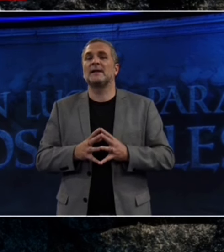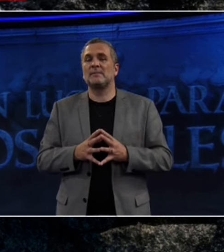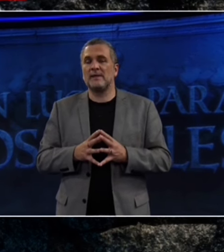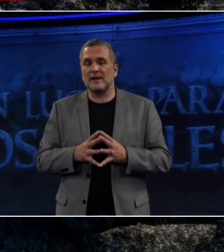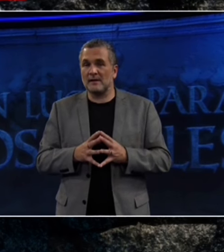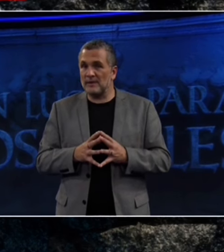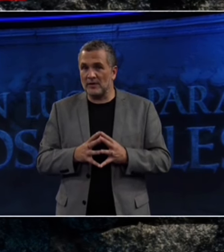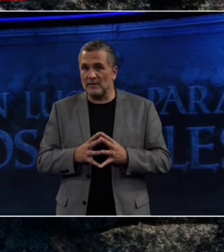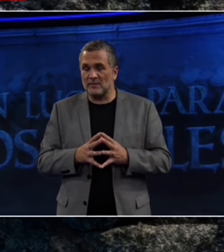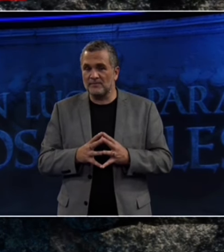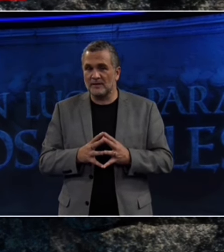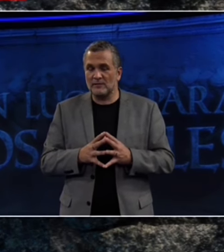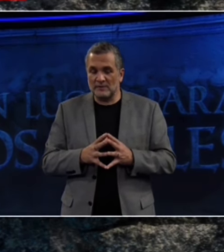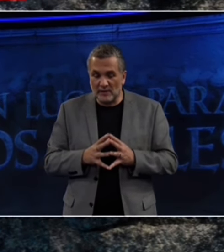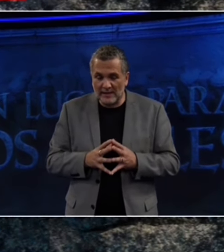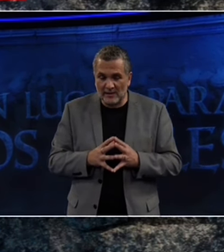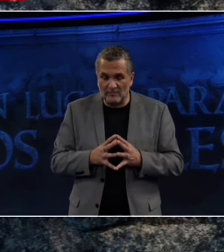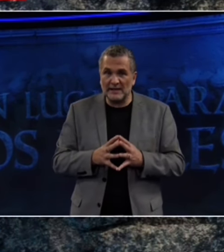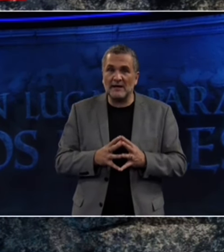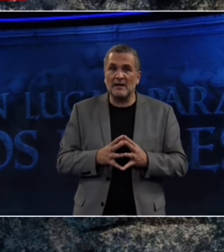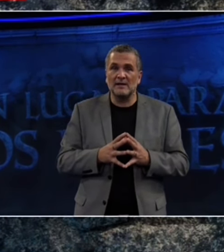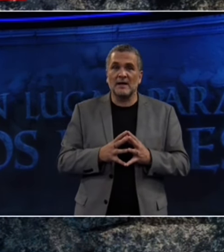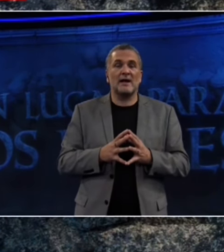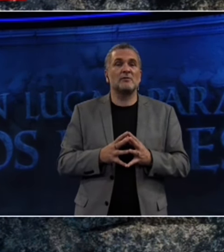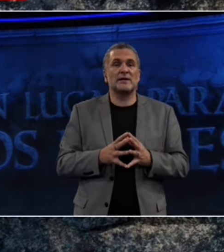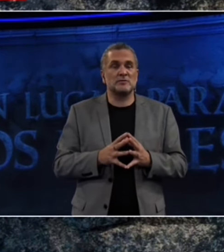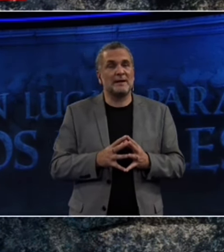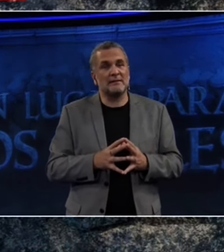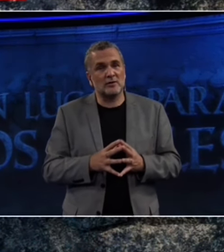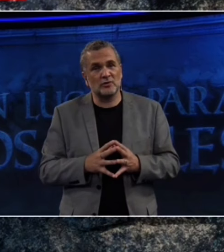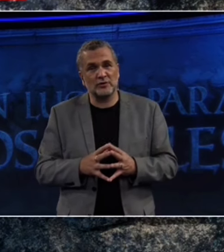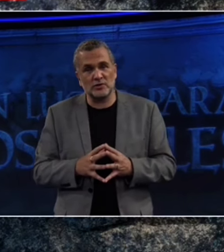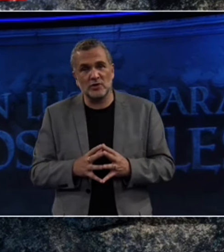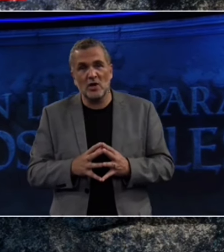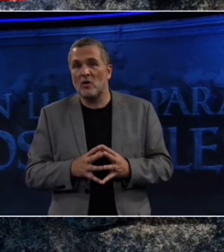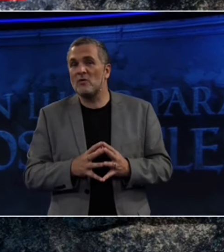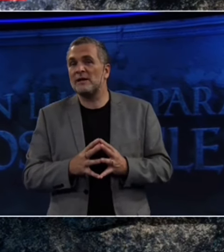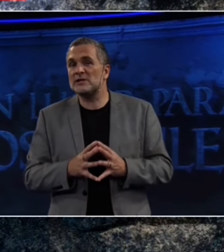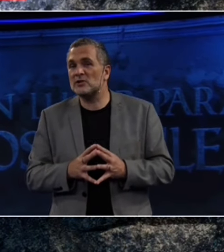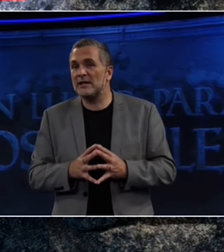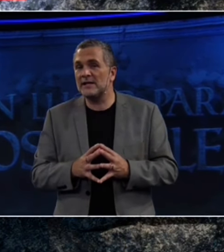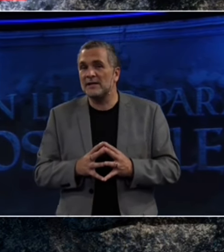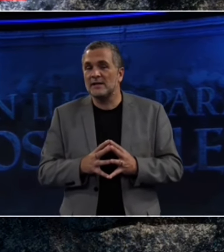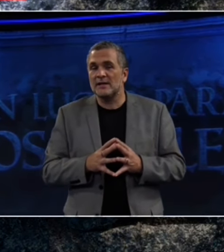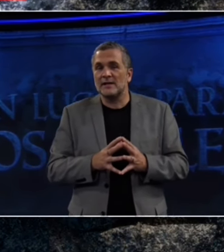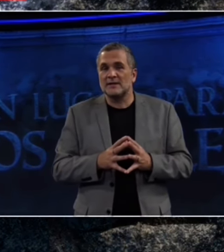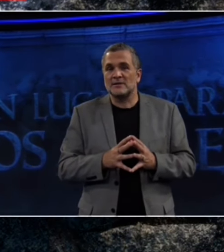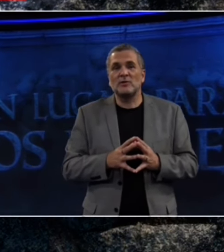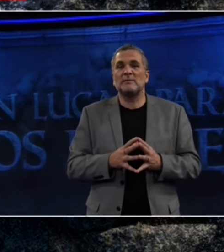oficio del periodismo. Y fue una mujer que acompañaba cada una de sus palabras con los hechos. Hoy María